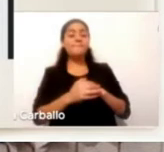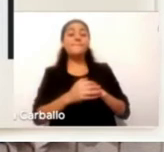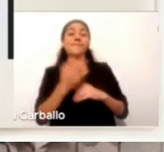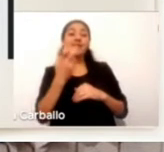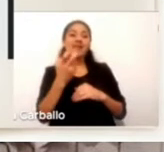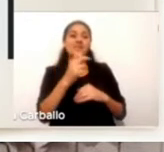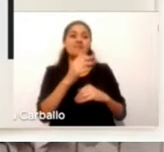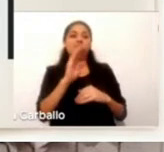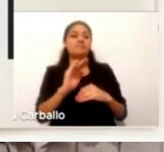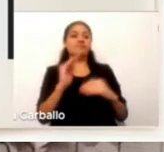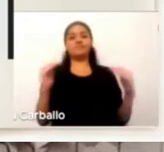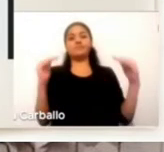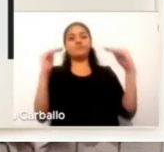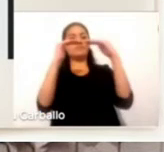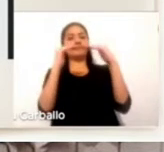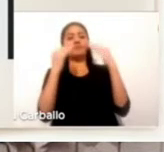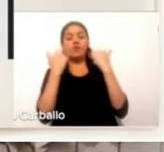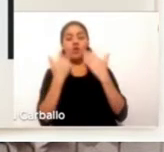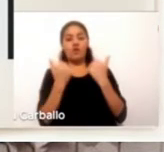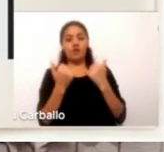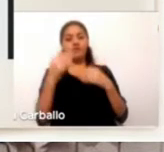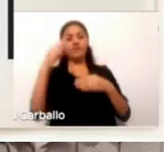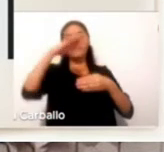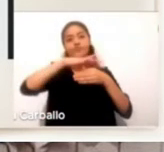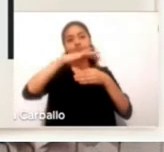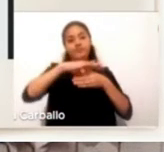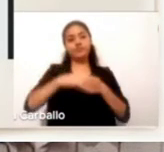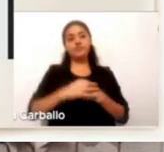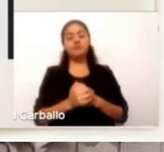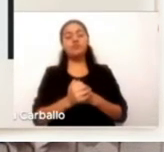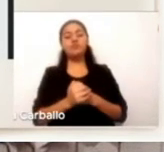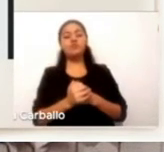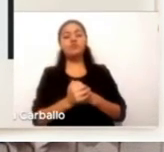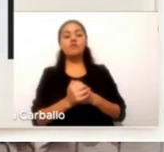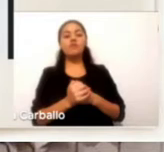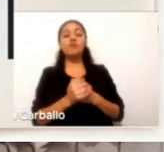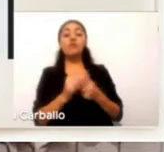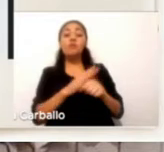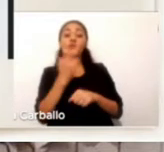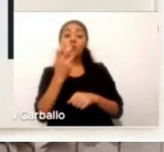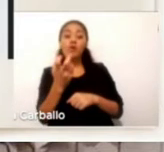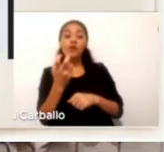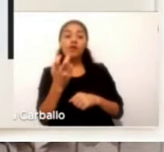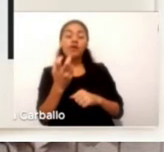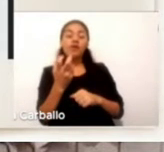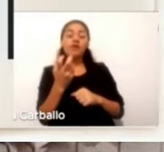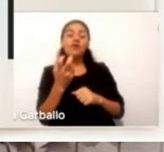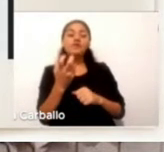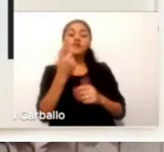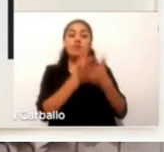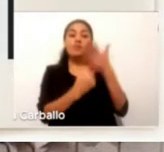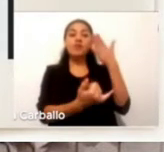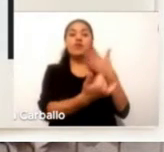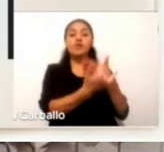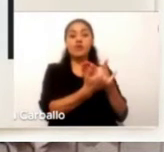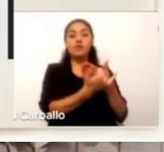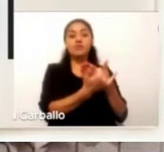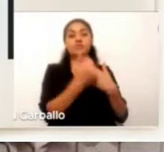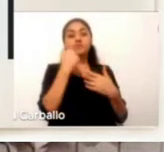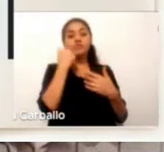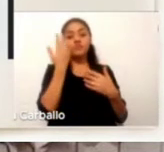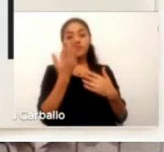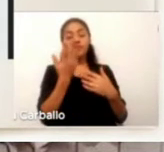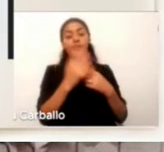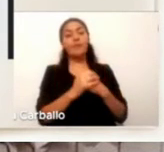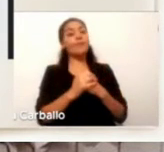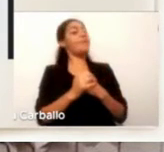el costo del voto emitido. Al respecto, en el proyecto que se pone a consideración de este pleno, se